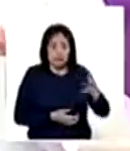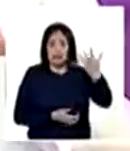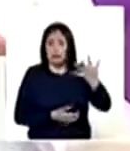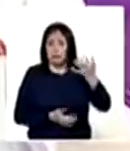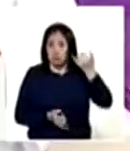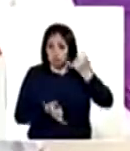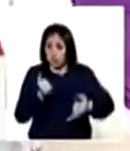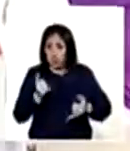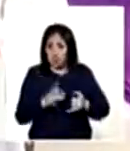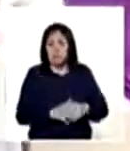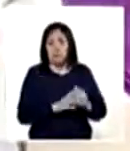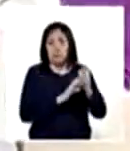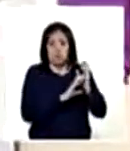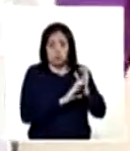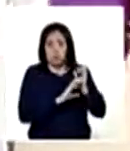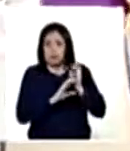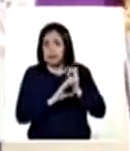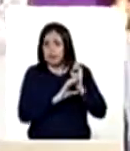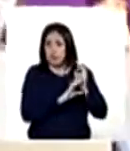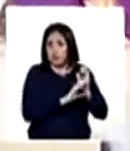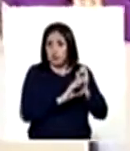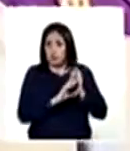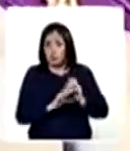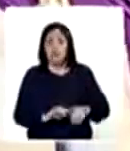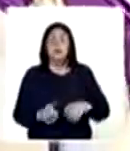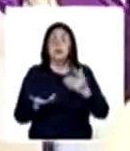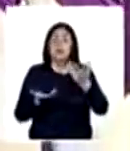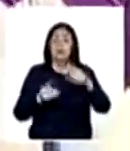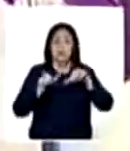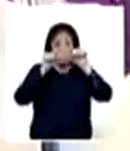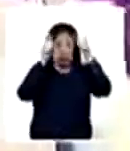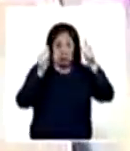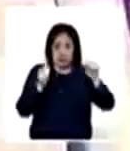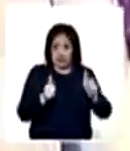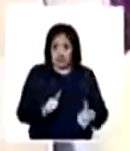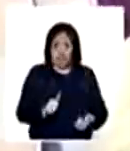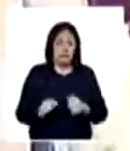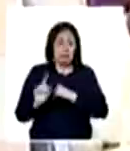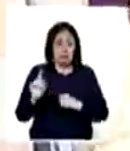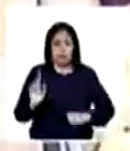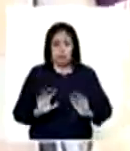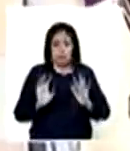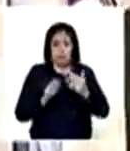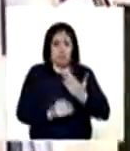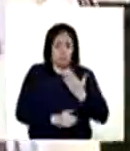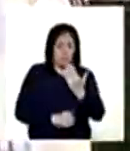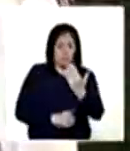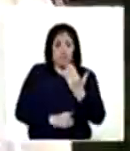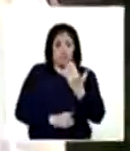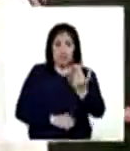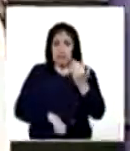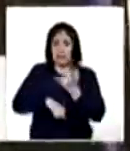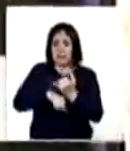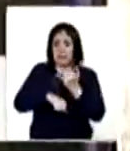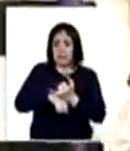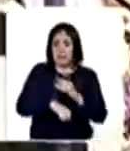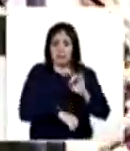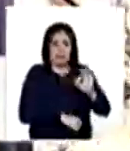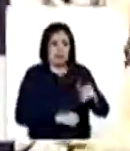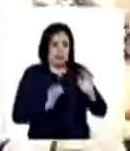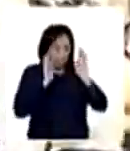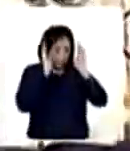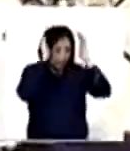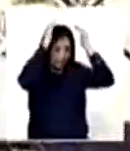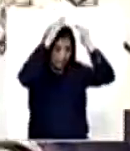último recorrido del Señor de los Milagros. Estamos ubicados frente a la Iglesia de las Nazarenas. El Cardenal Juan Luis